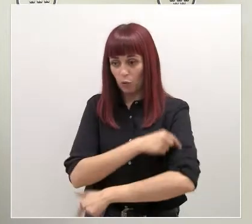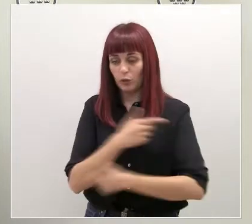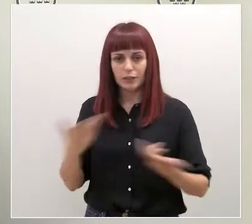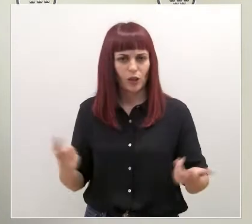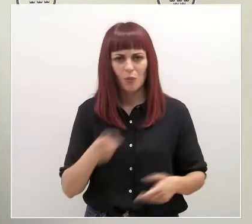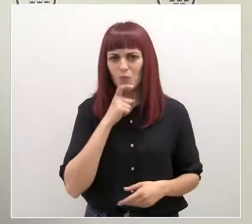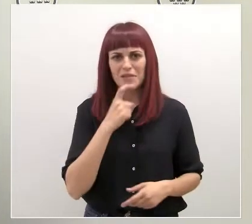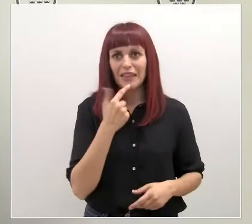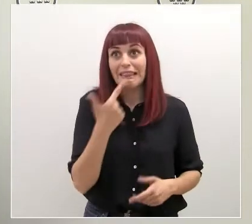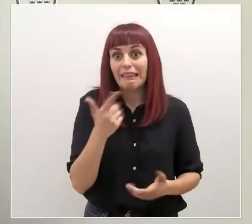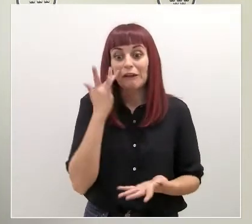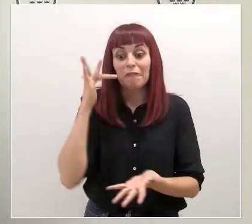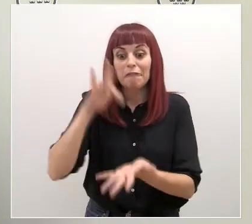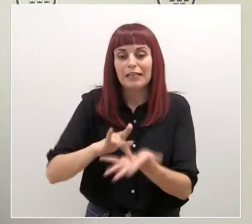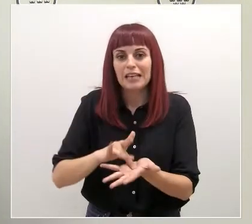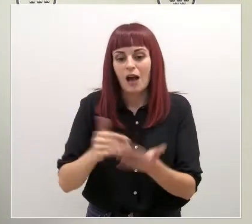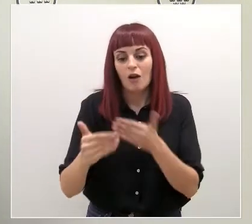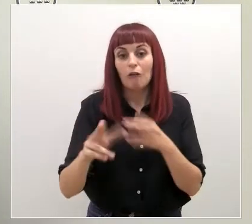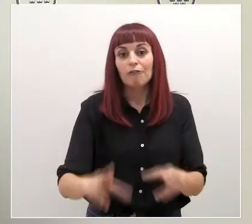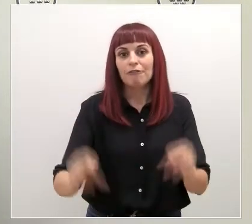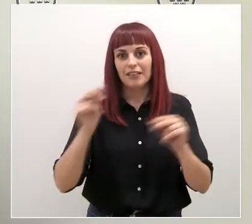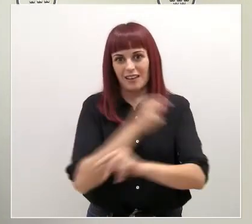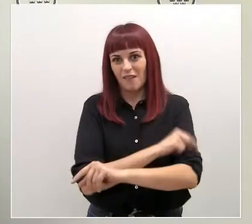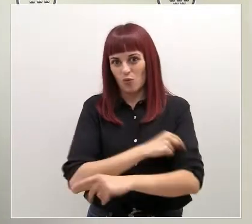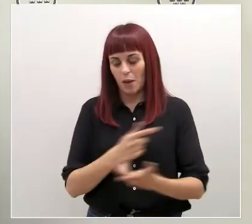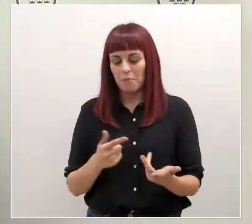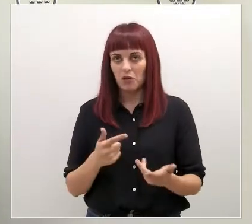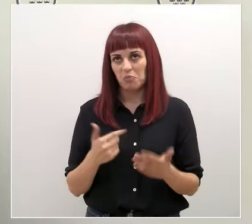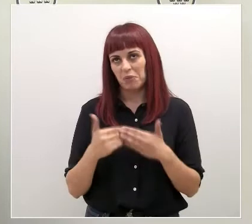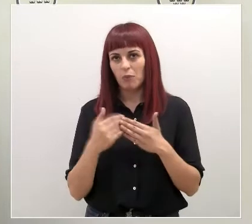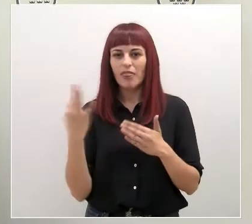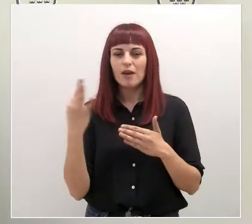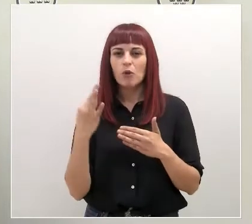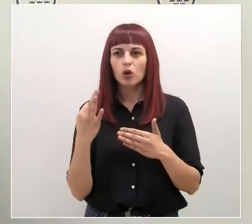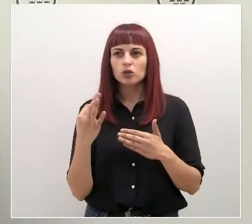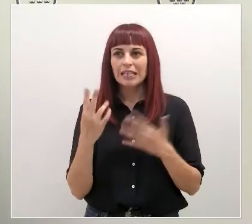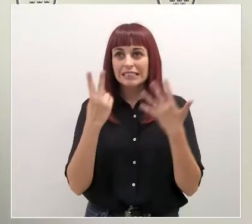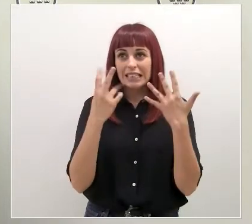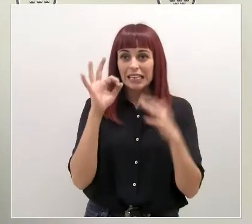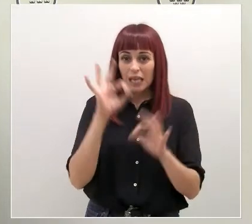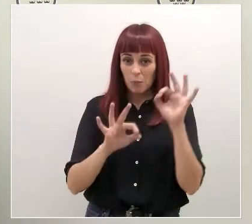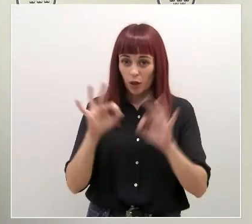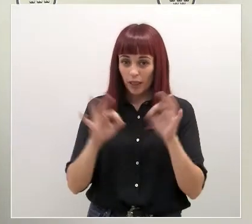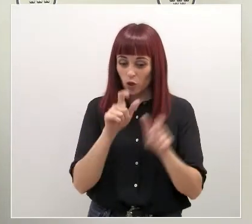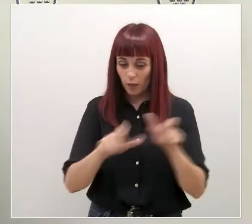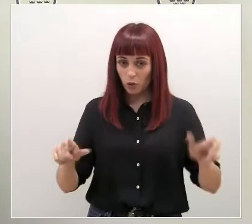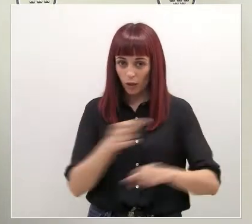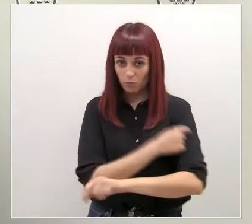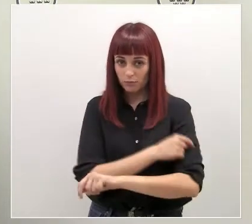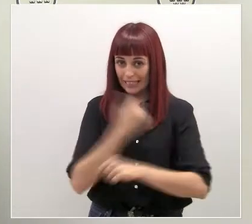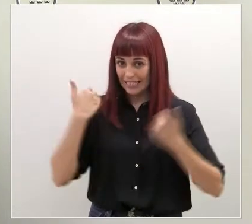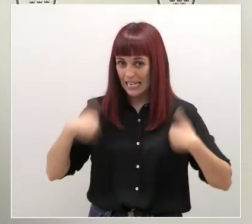es muy difícil decirle a usted una fecha. Lo que sí está claro es que debemos al menos alcanzar un 70% de población vacunada